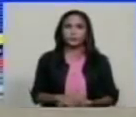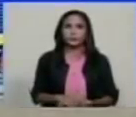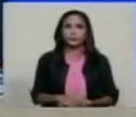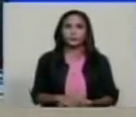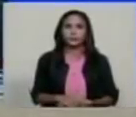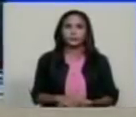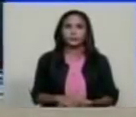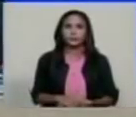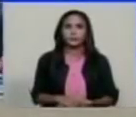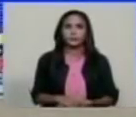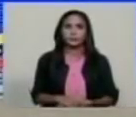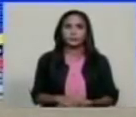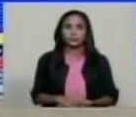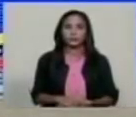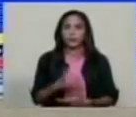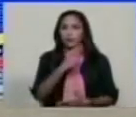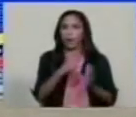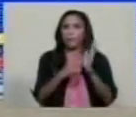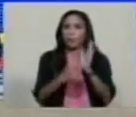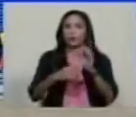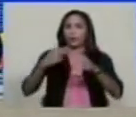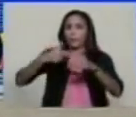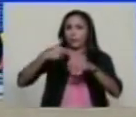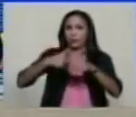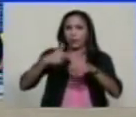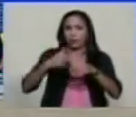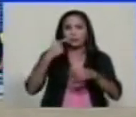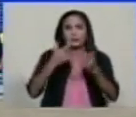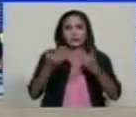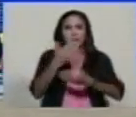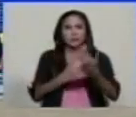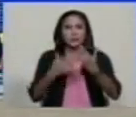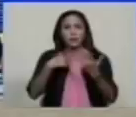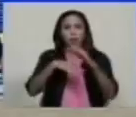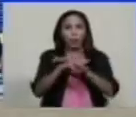producto del modelo petrolero dependiente,